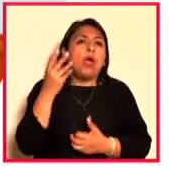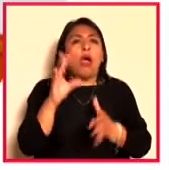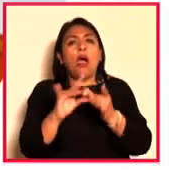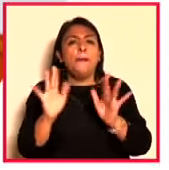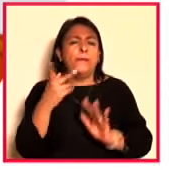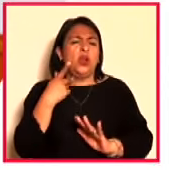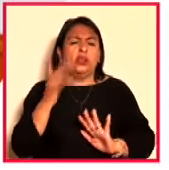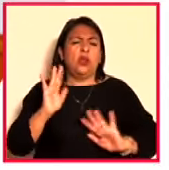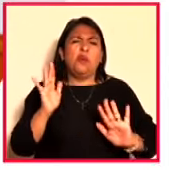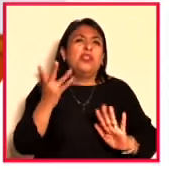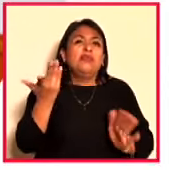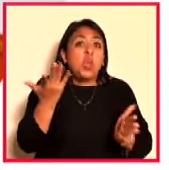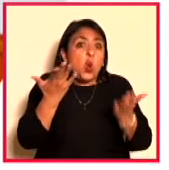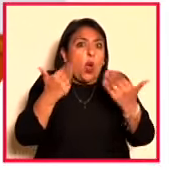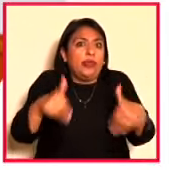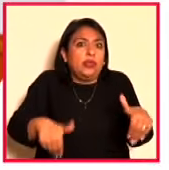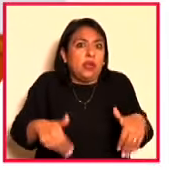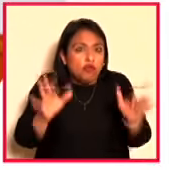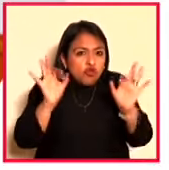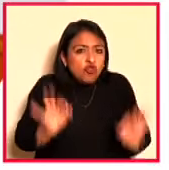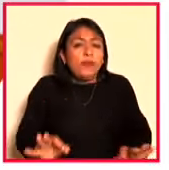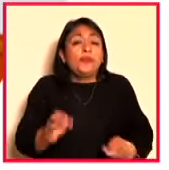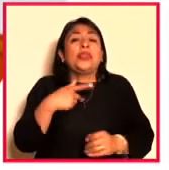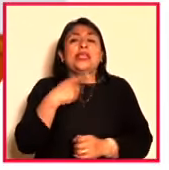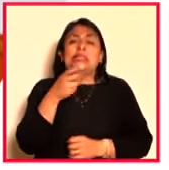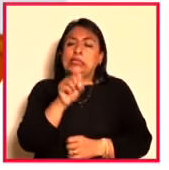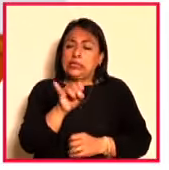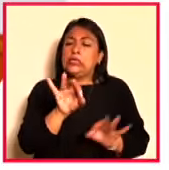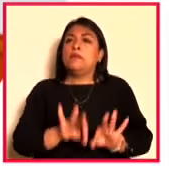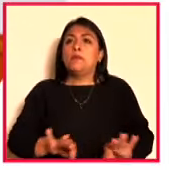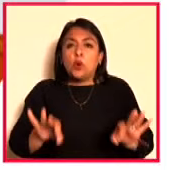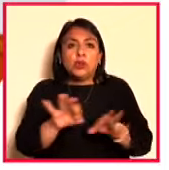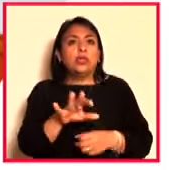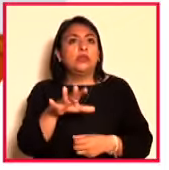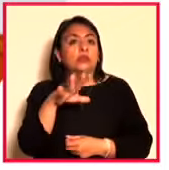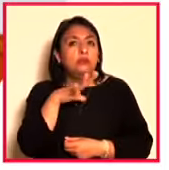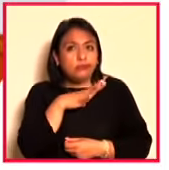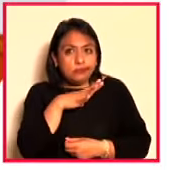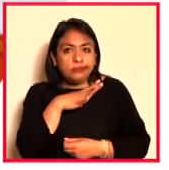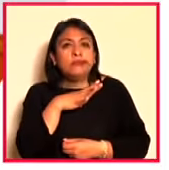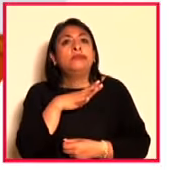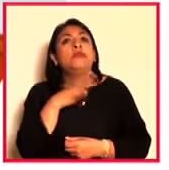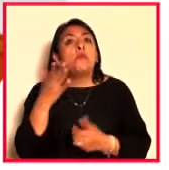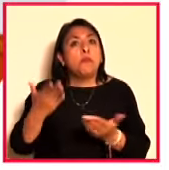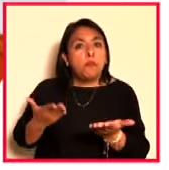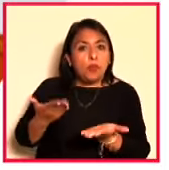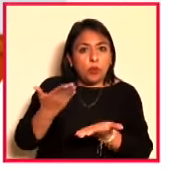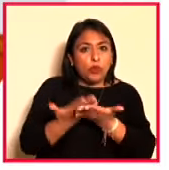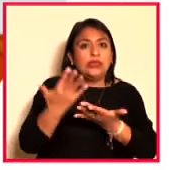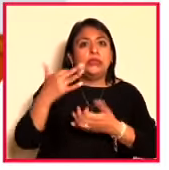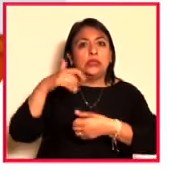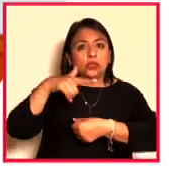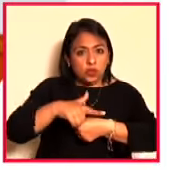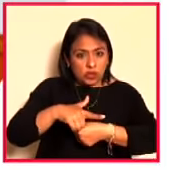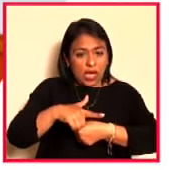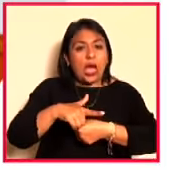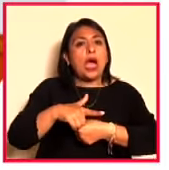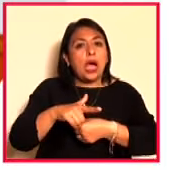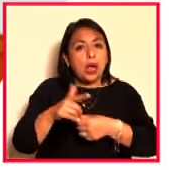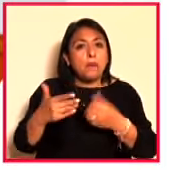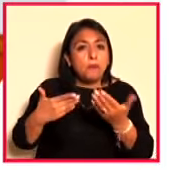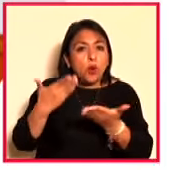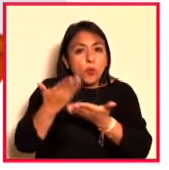deja de serlo. Pero sí es importante que tenga una propuesta social o una propuesta que aporte